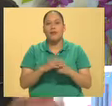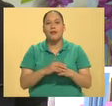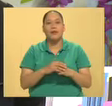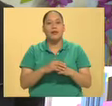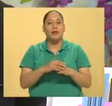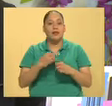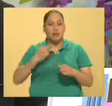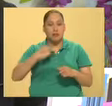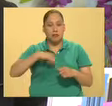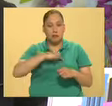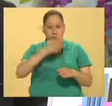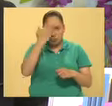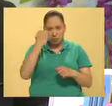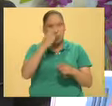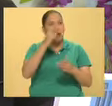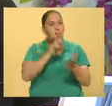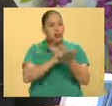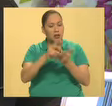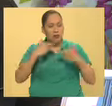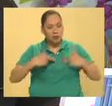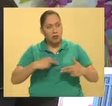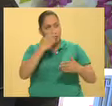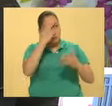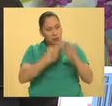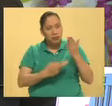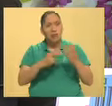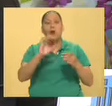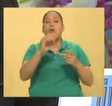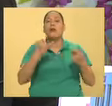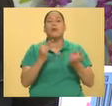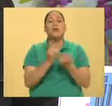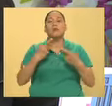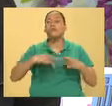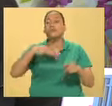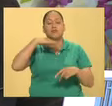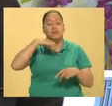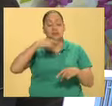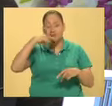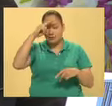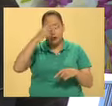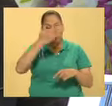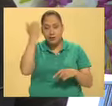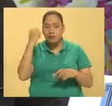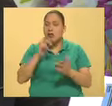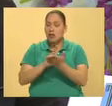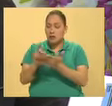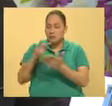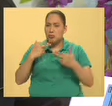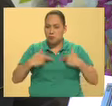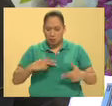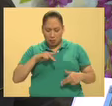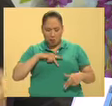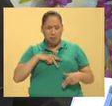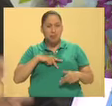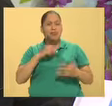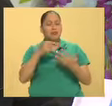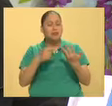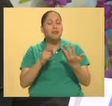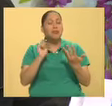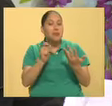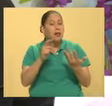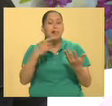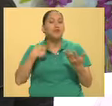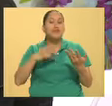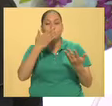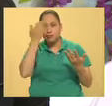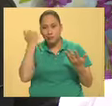estamos vulnerando derechos humanos. ¿Cuándo están siendo violados nuestros derechos, no? En cierto sentido, no todos tenemos como el conocimiento claro de hasta dónde